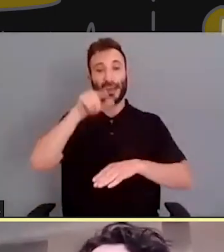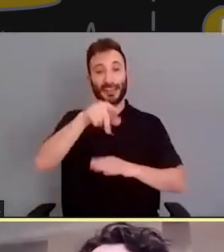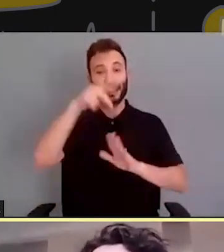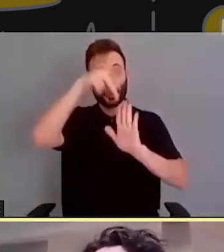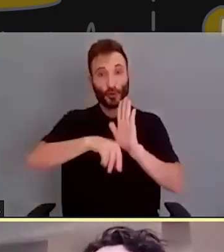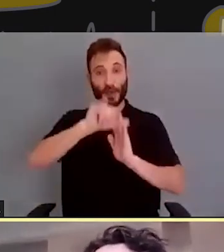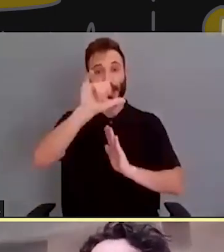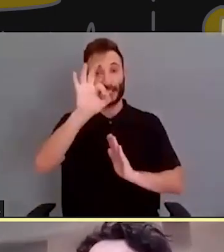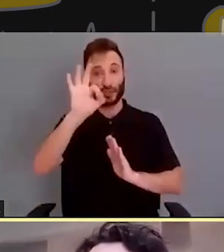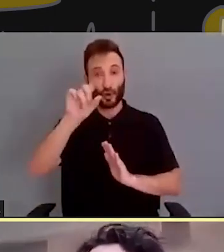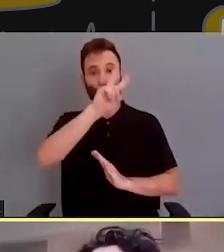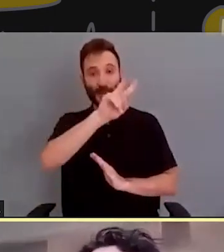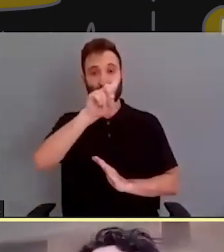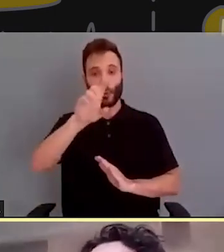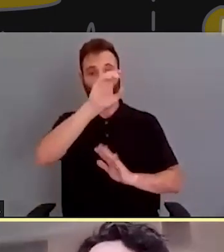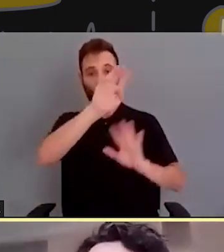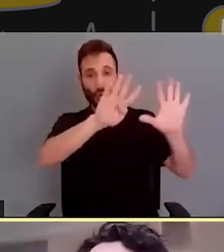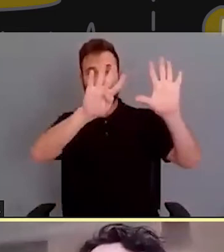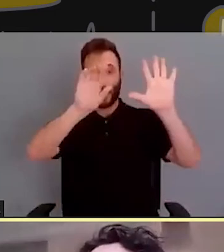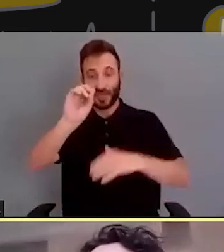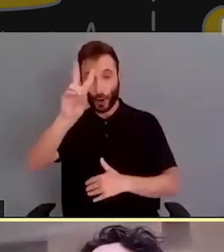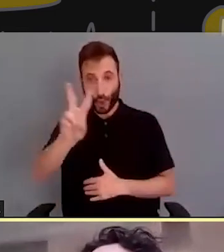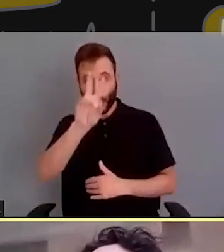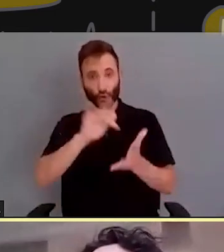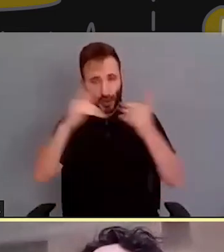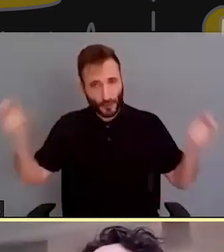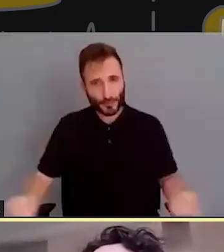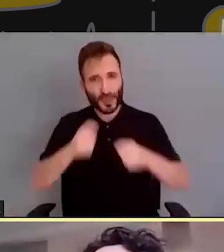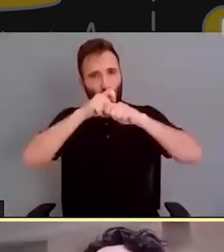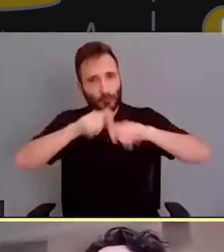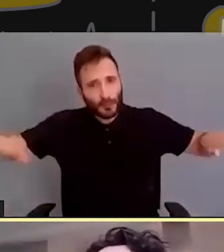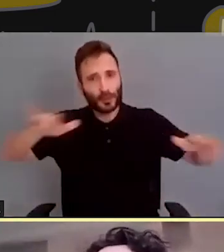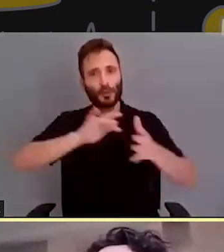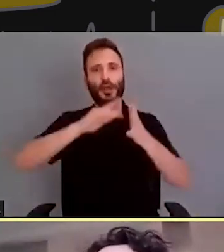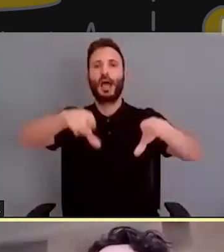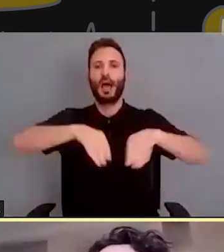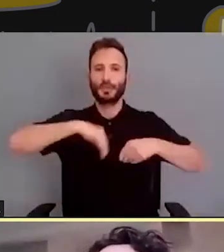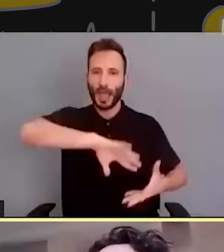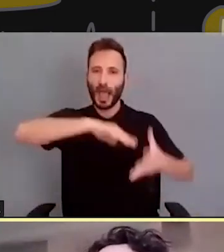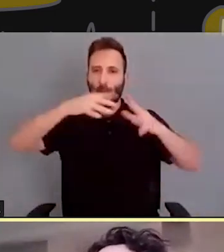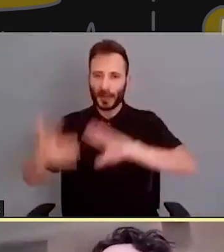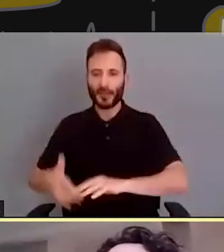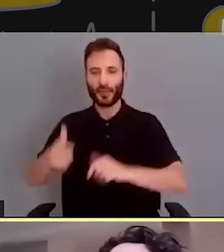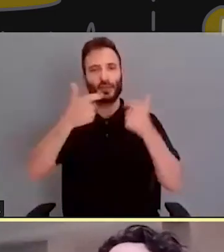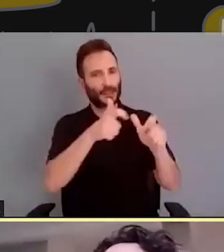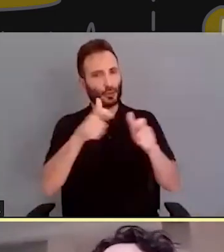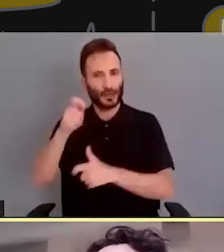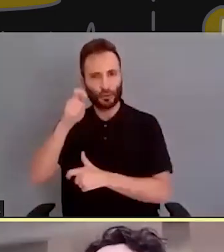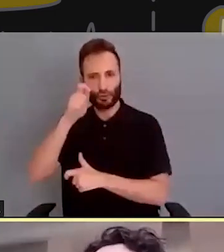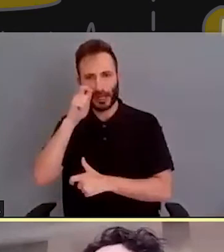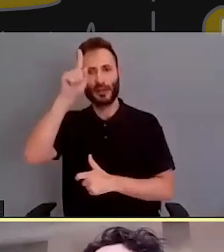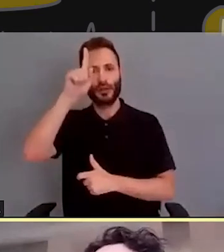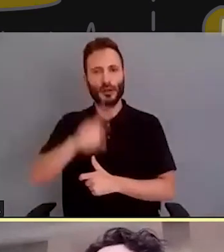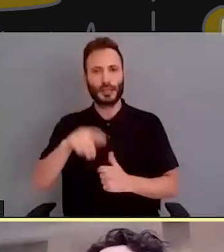norma, adoptándola, fomentando su implantación en los diferentes subsectores turísticos, tanto desde lo público como desde